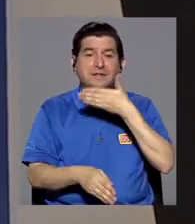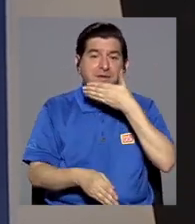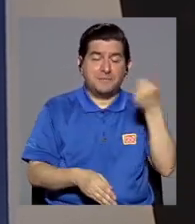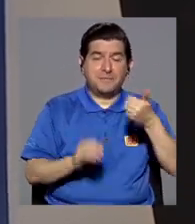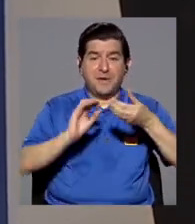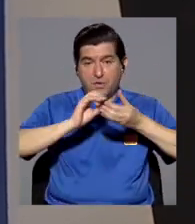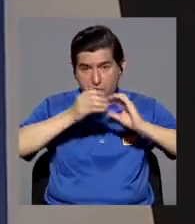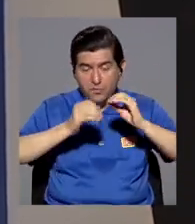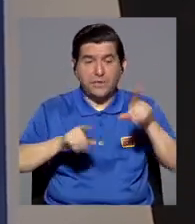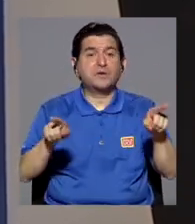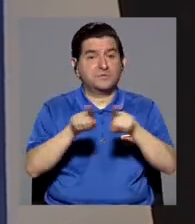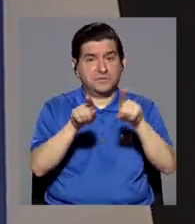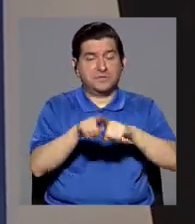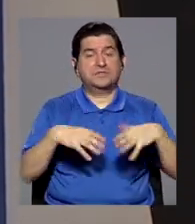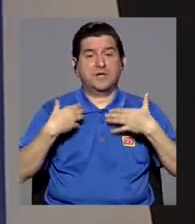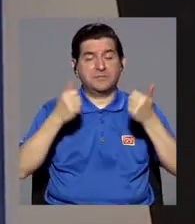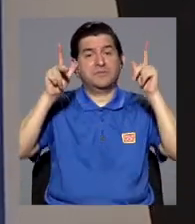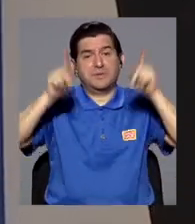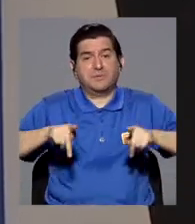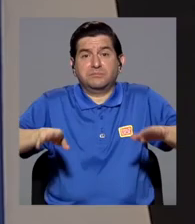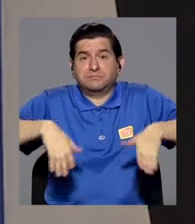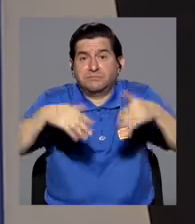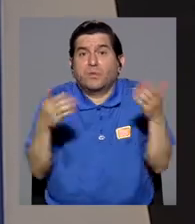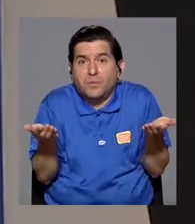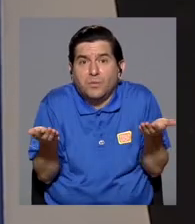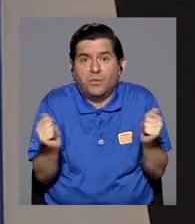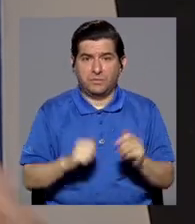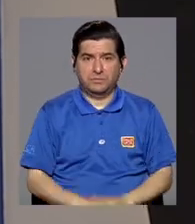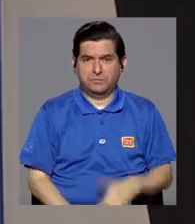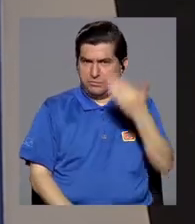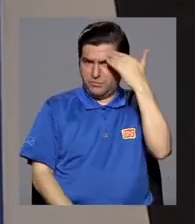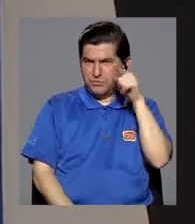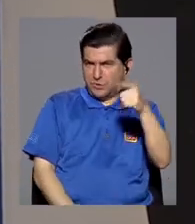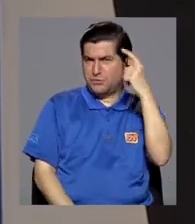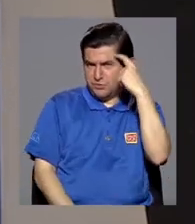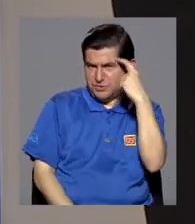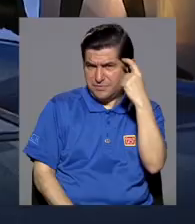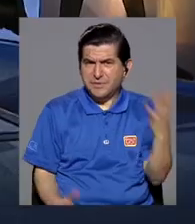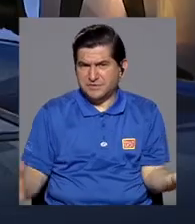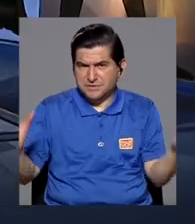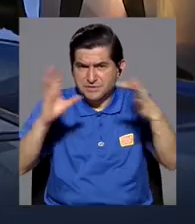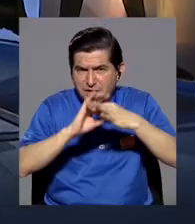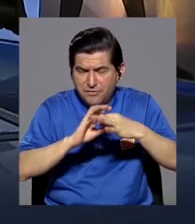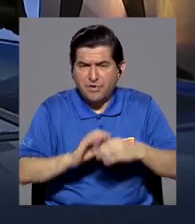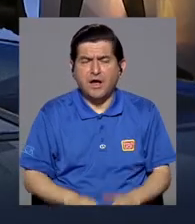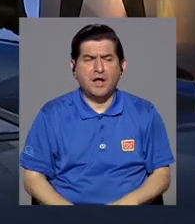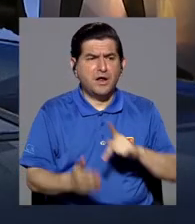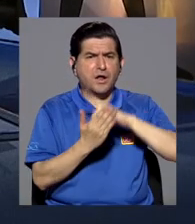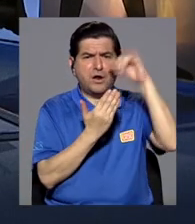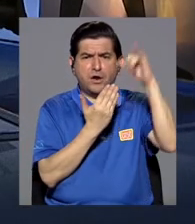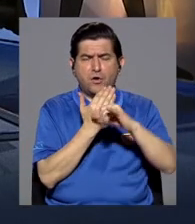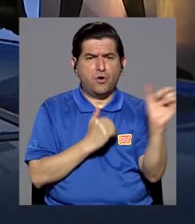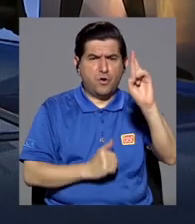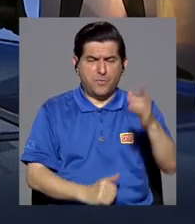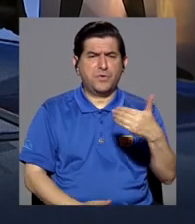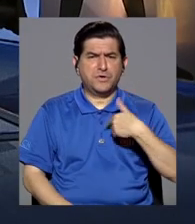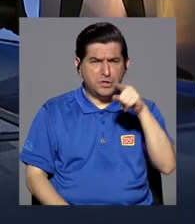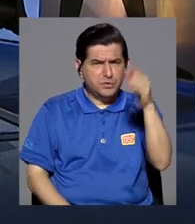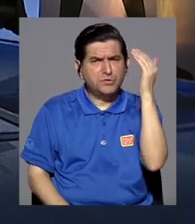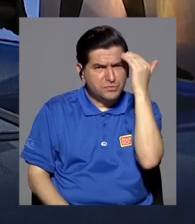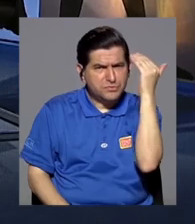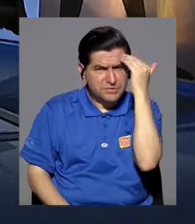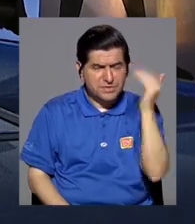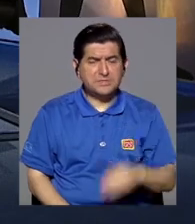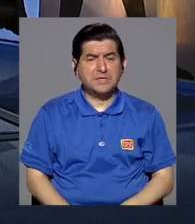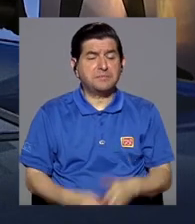para mejorar por ende la salud de las personas no sé si has pensado al respecto o si existe algún proyecto acá en costa rica que conozcas